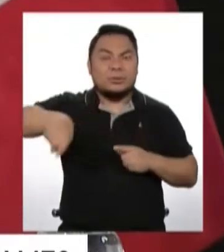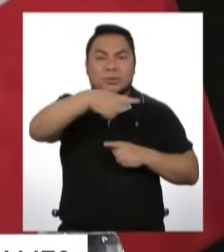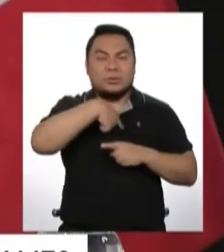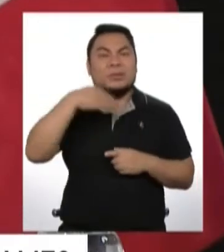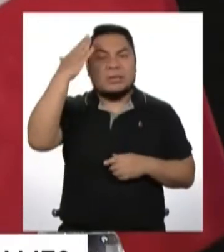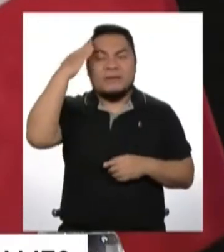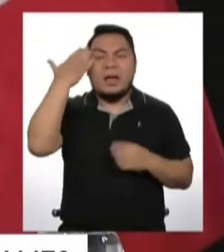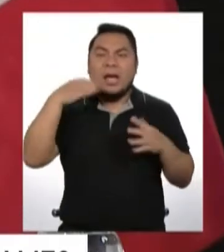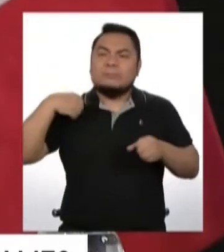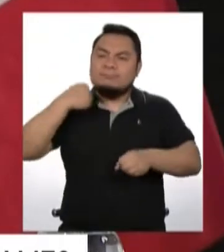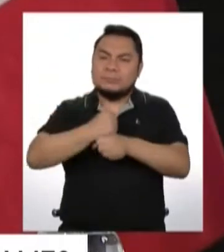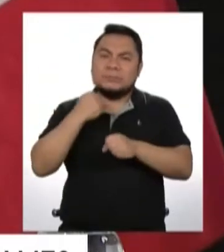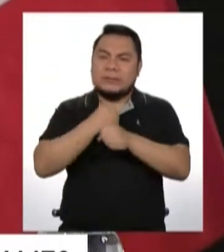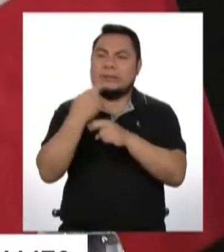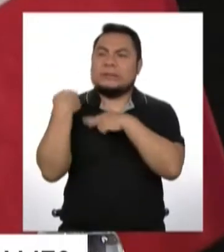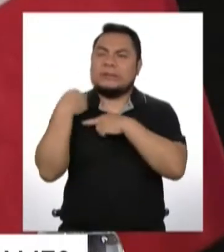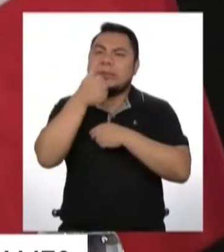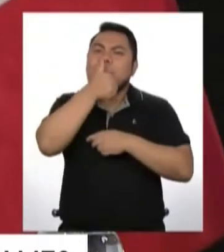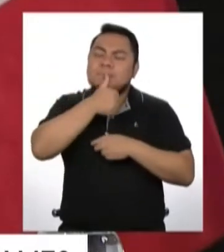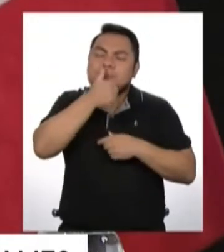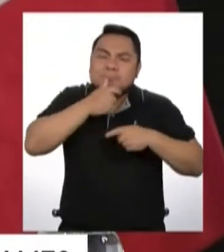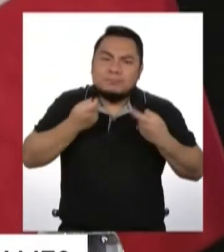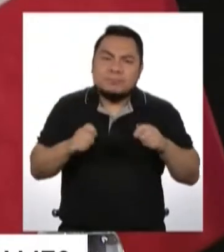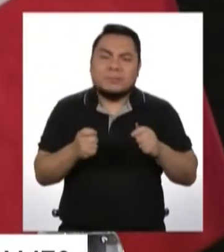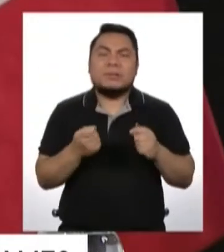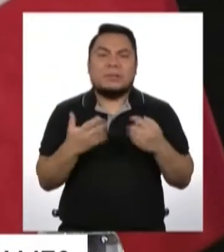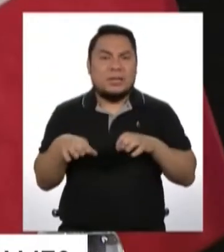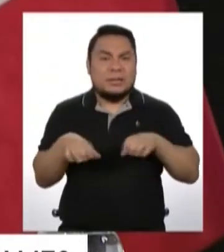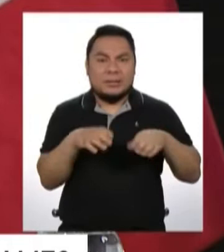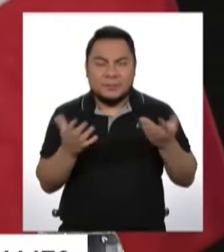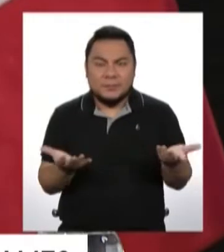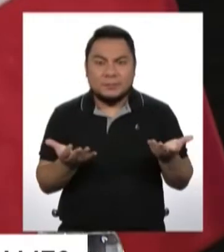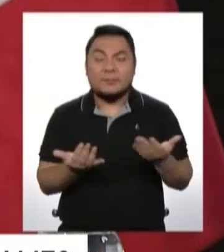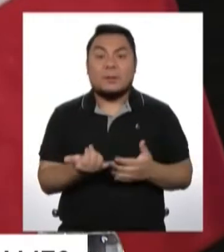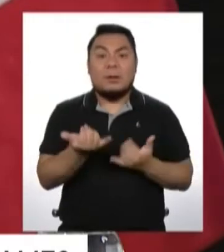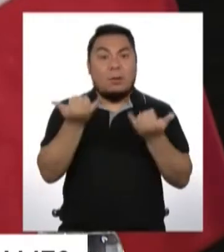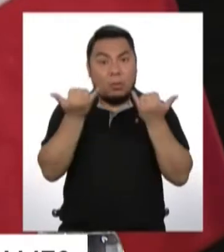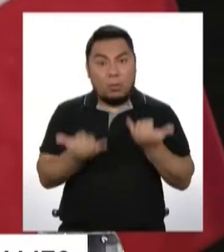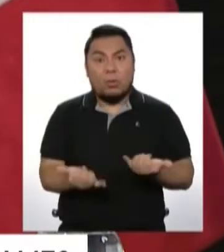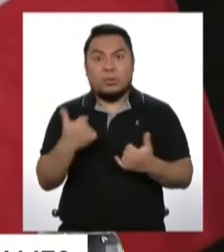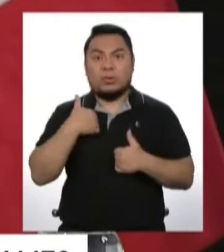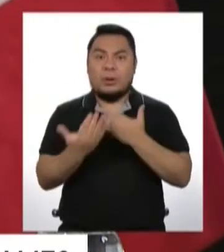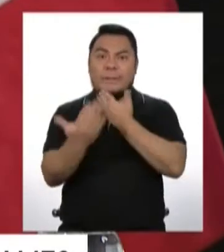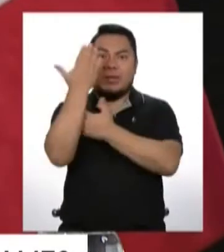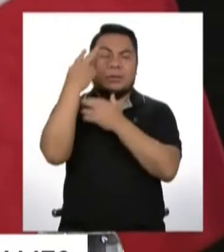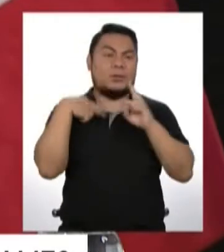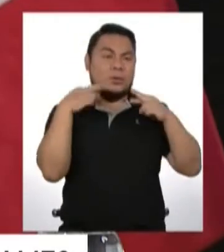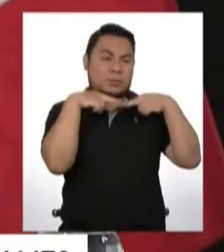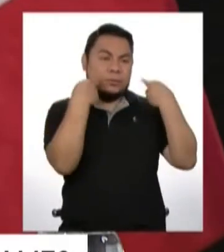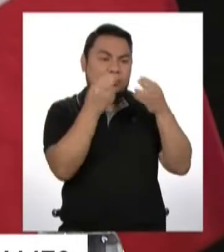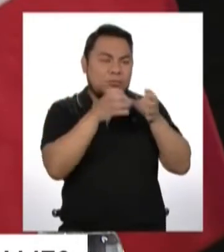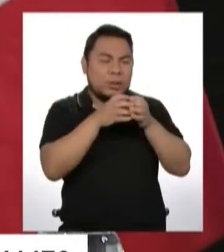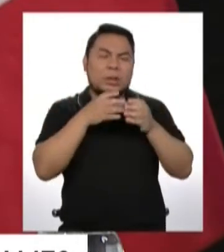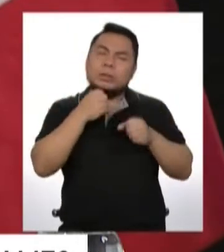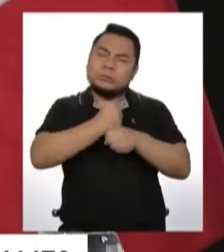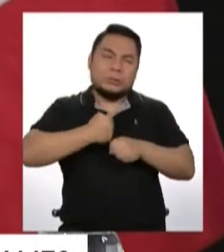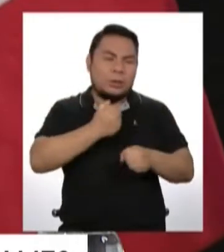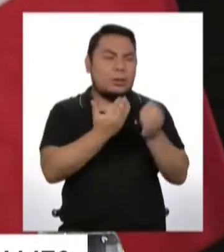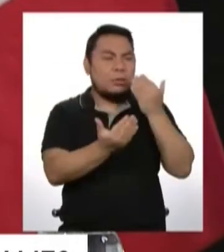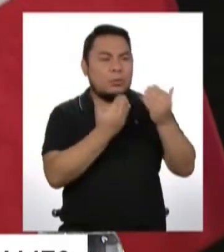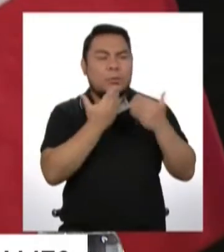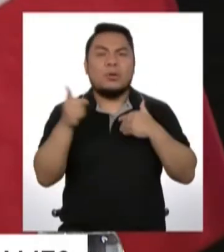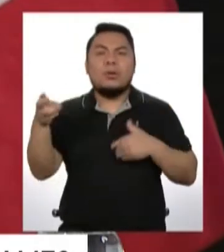respuesta. Y lo estamos haciendo. Hoy hemos tenido una larga jornada de trabajo con el ministro de Salud y su equipo,